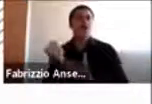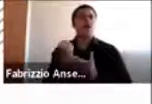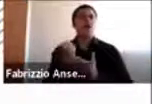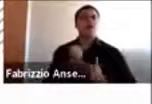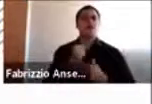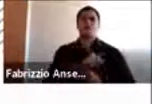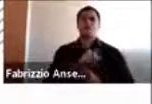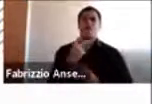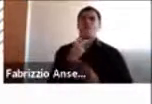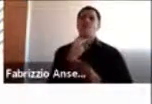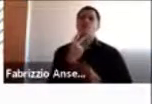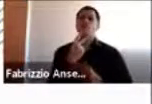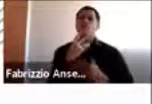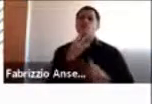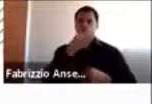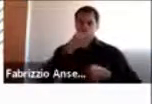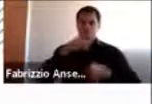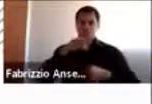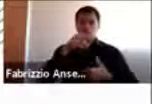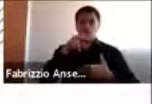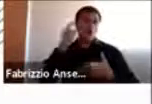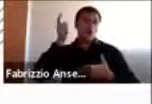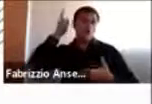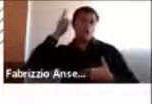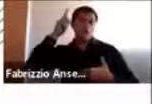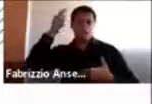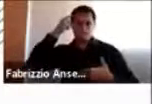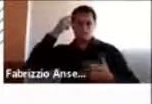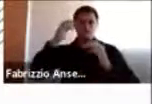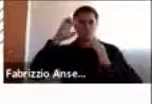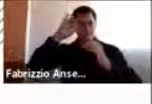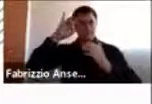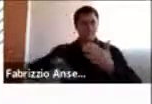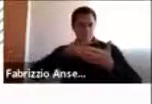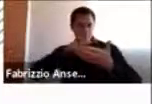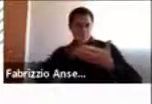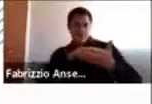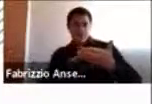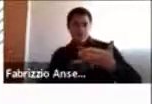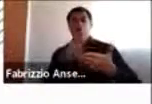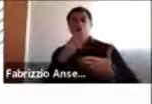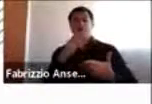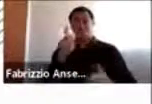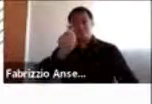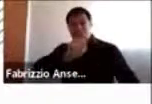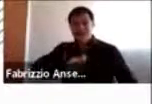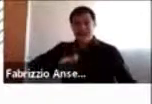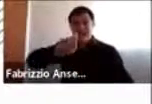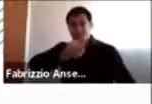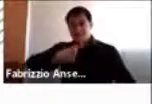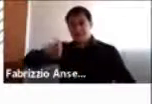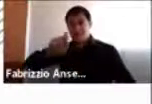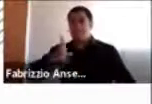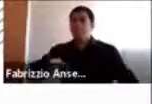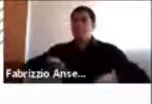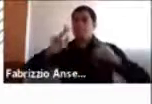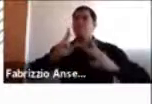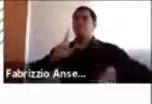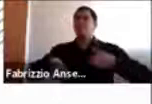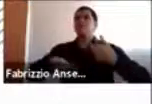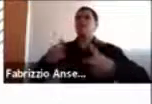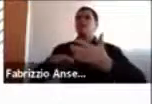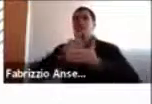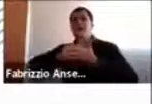necesarias para leer y el conocimiento de las letras al conocimiento ortográfico que también es fundamental para el proceso lector.